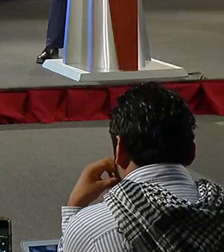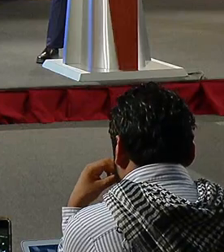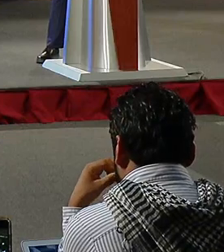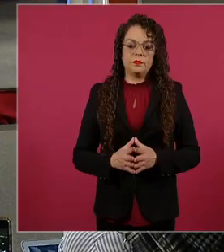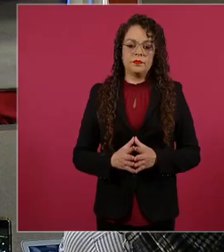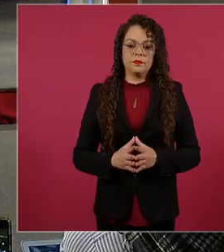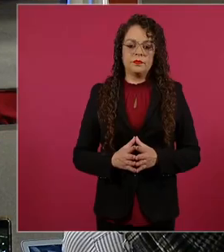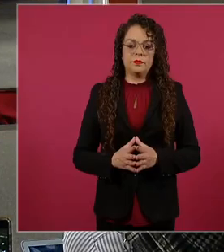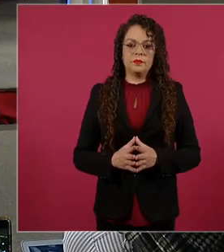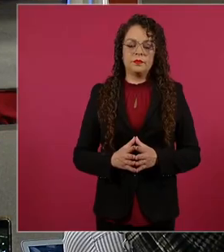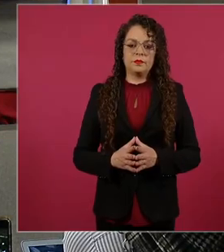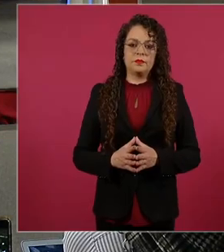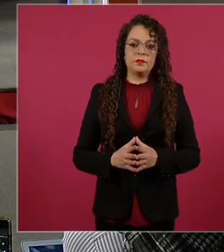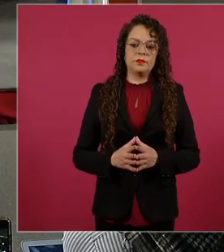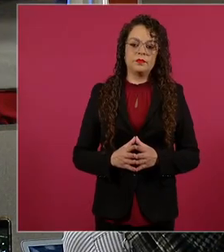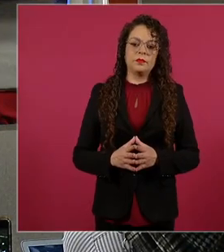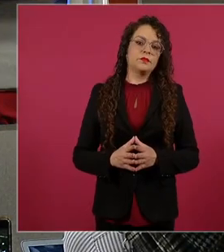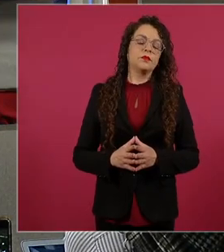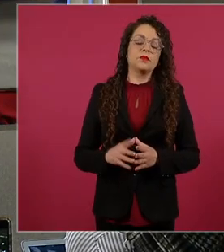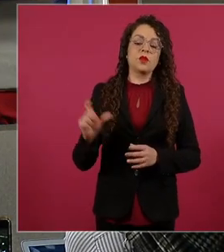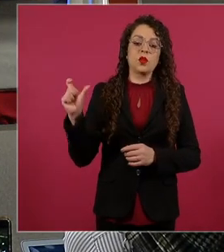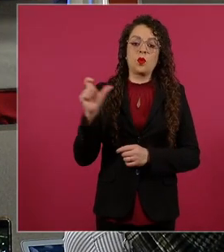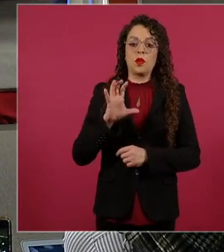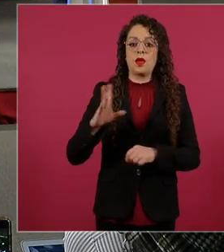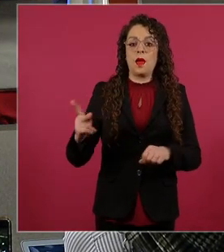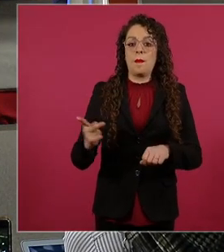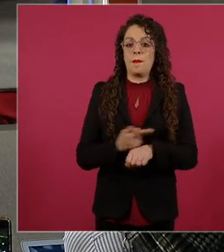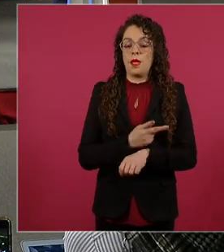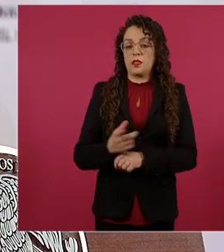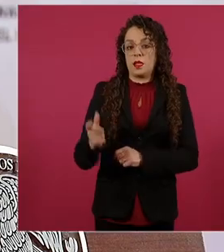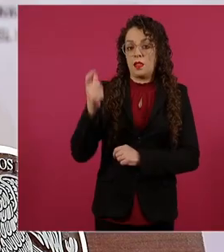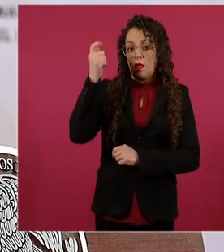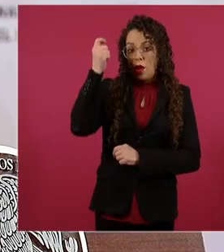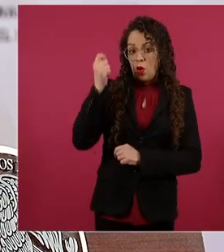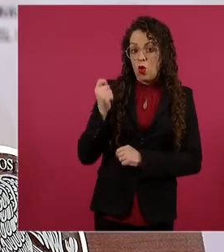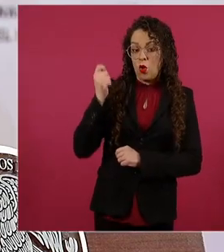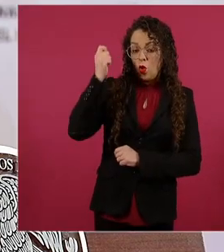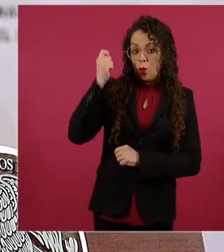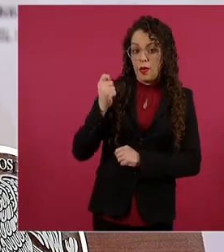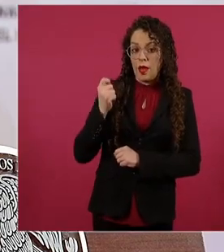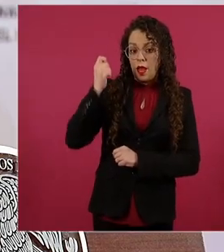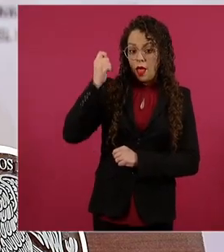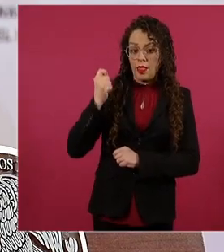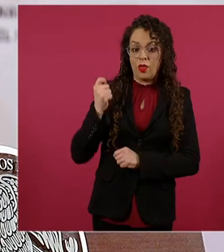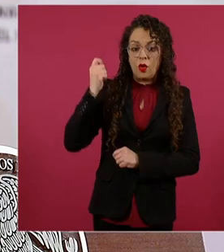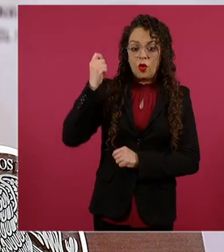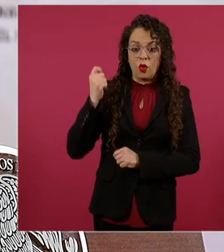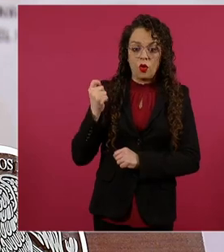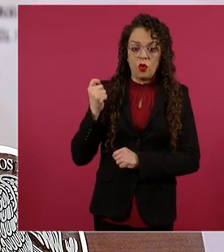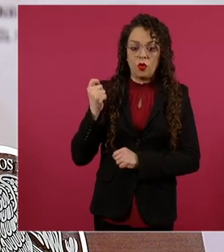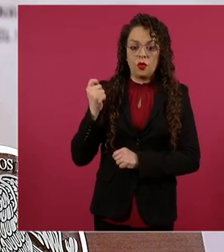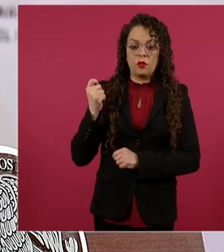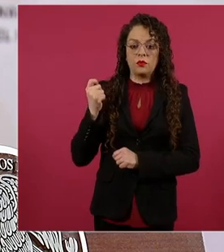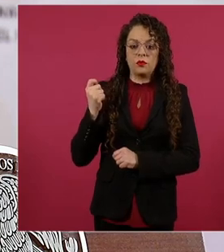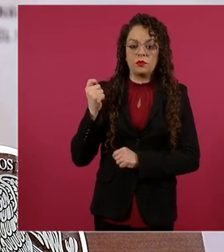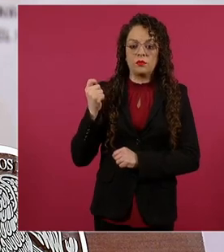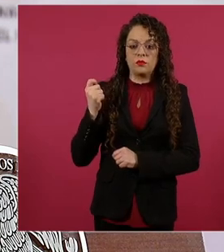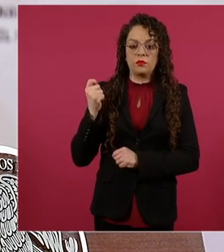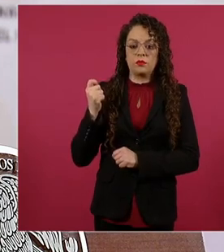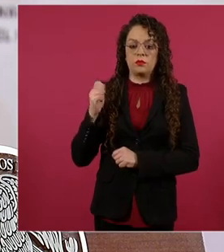a generar una subcuenta de vivienda, cuando se jubilan están en la posibilidad de reclamar